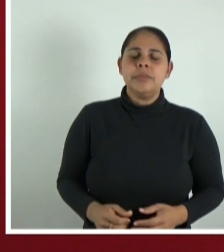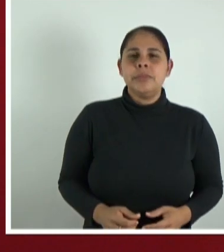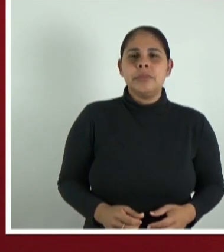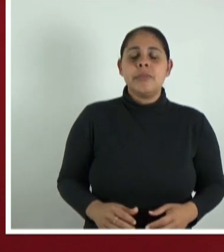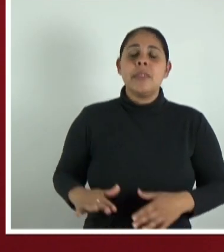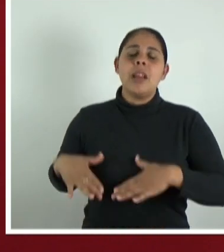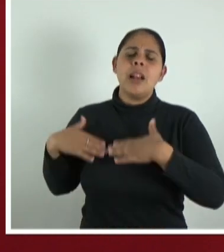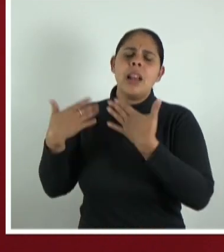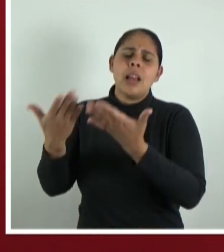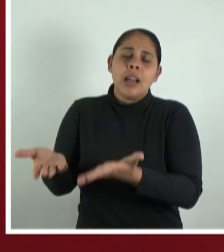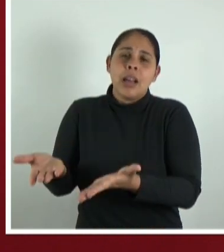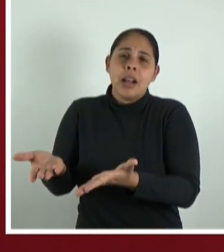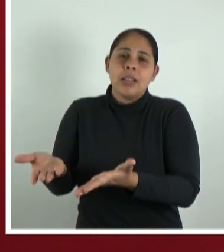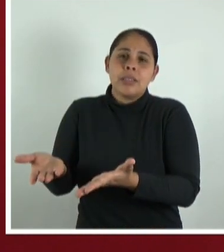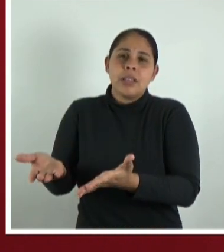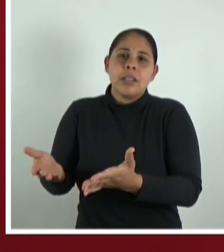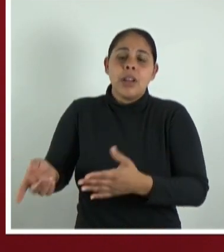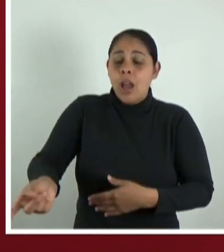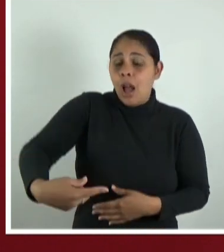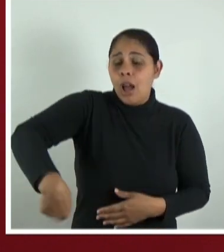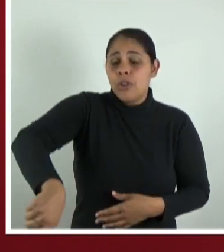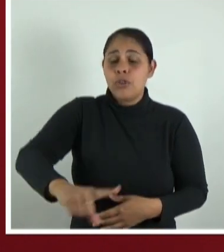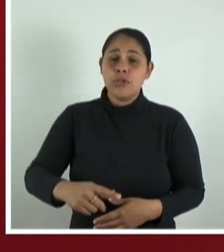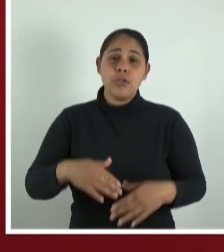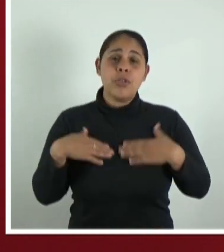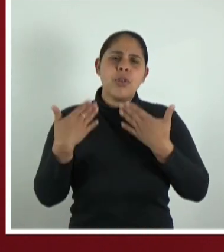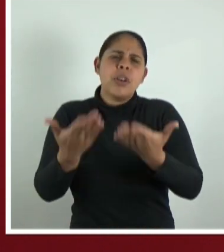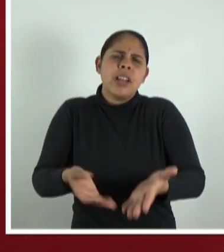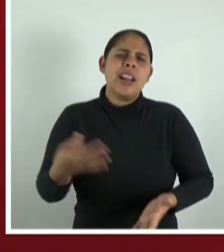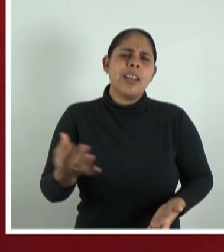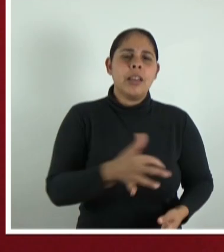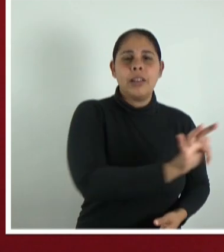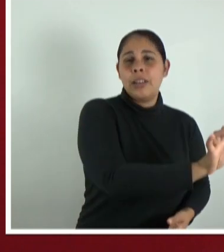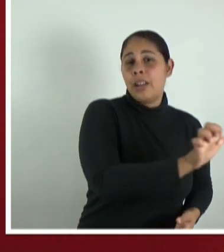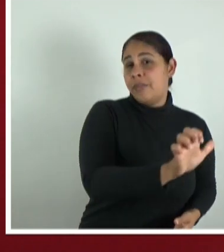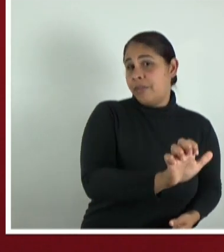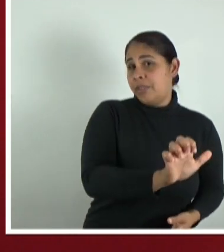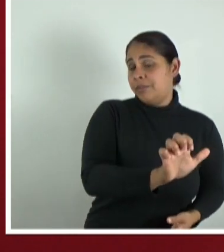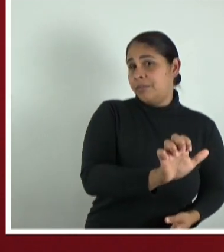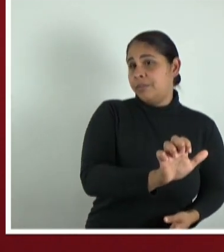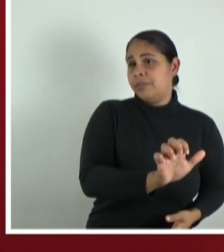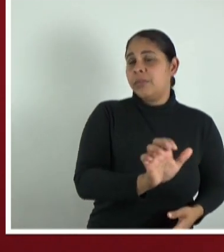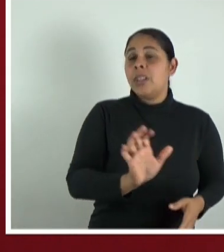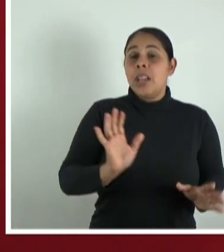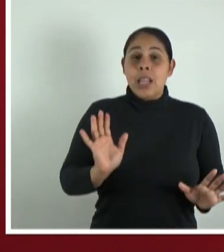nos regala la fe, y una vez cuando recibimos esa fe,